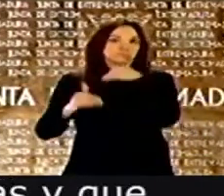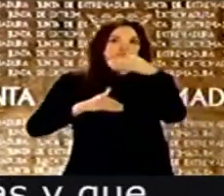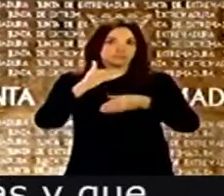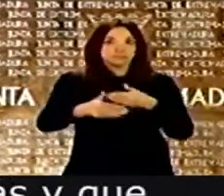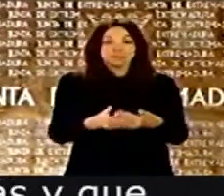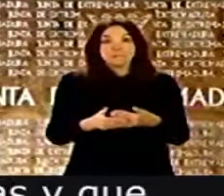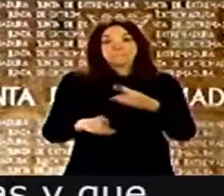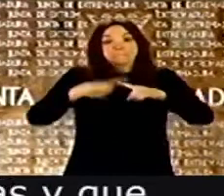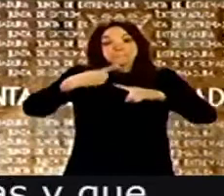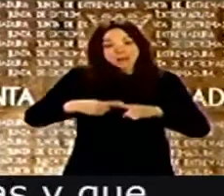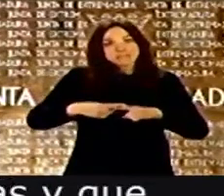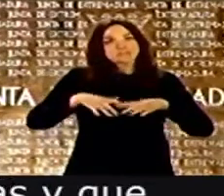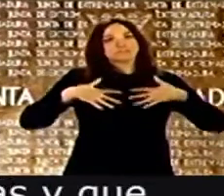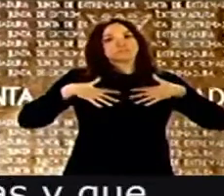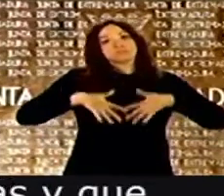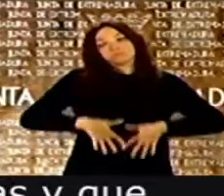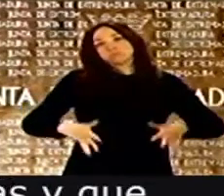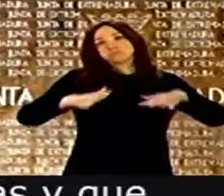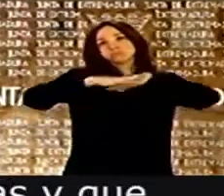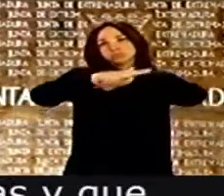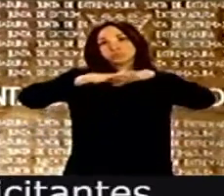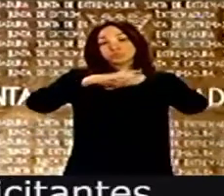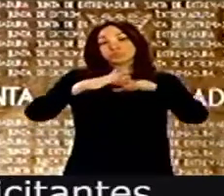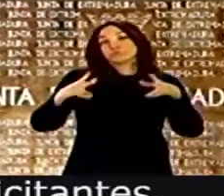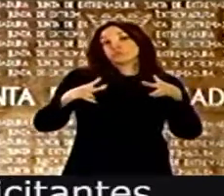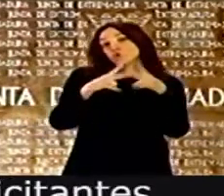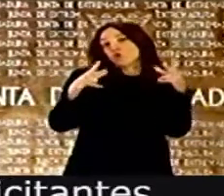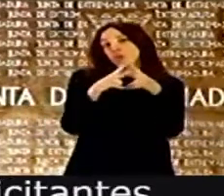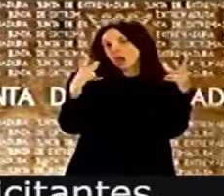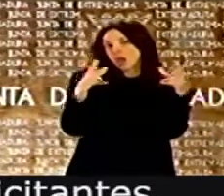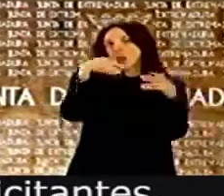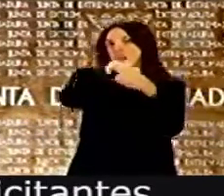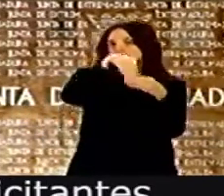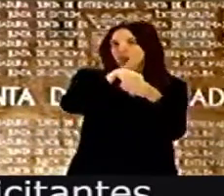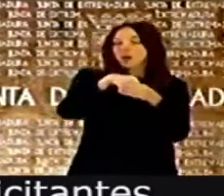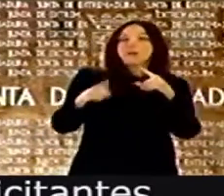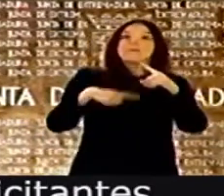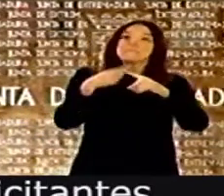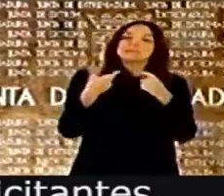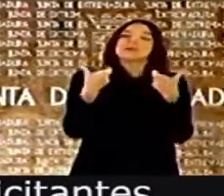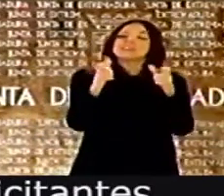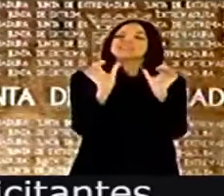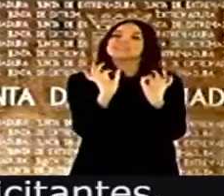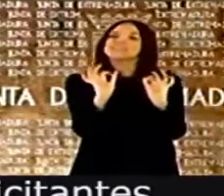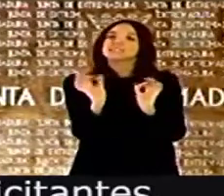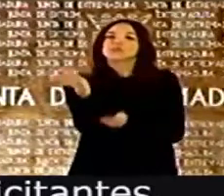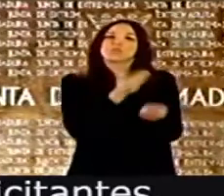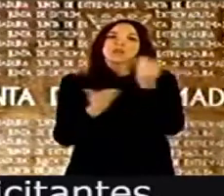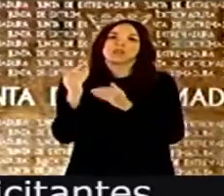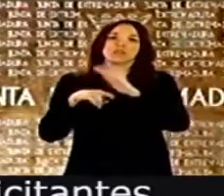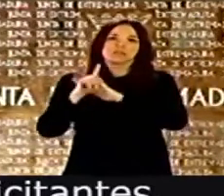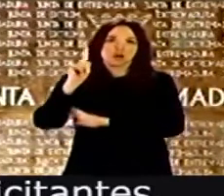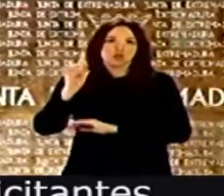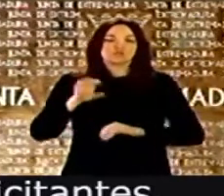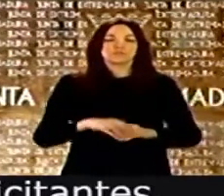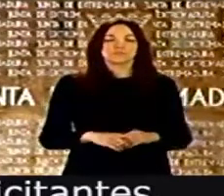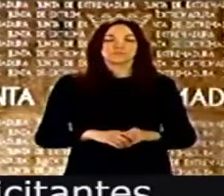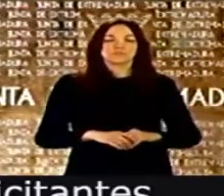tejido social de la región, contribuirá al aumento de la contratación en el ámbito de la cooperación al desarrollo.